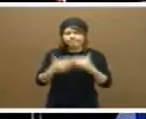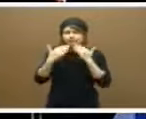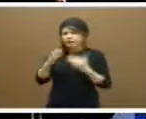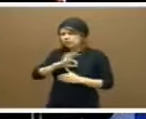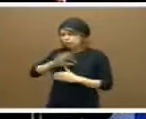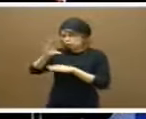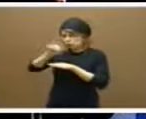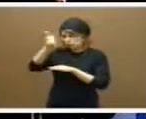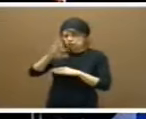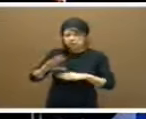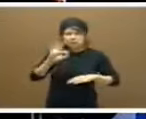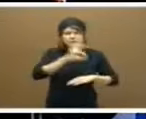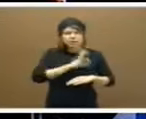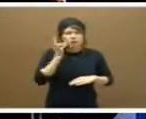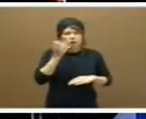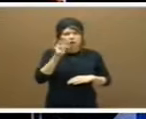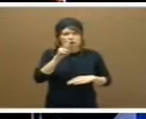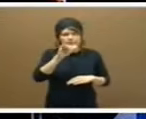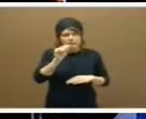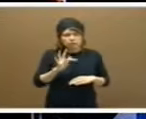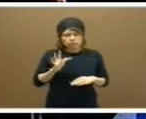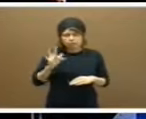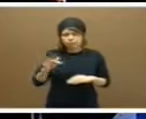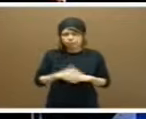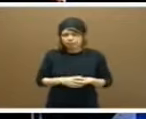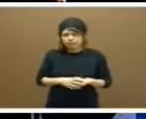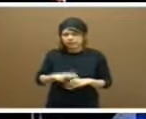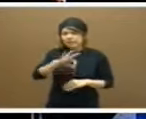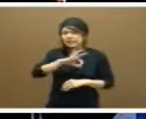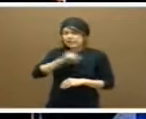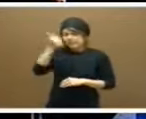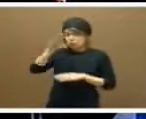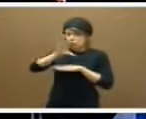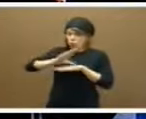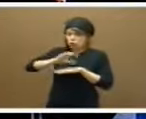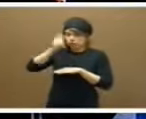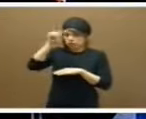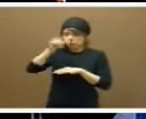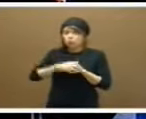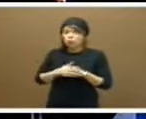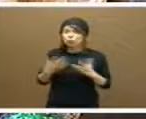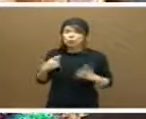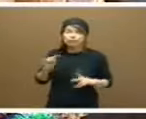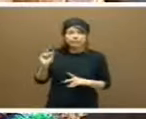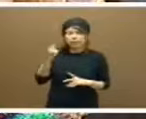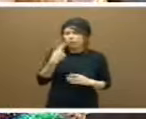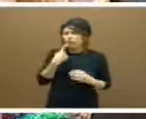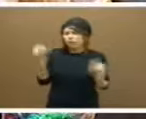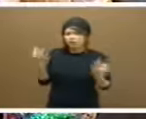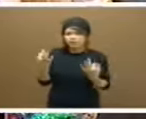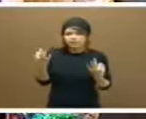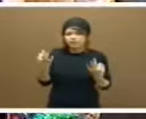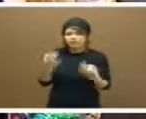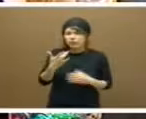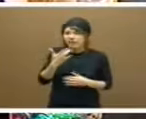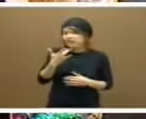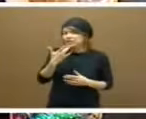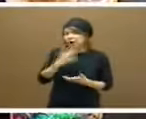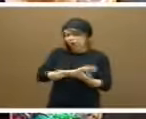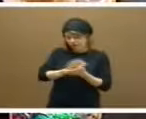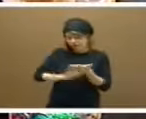Gracias, señor consejero. Señora Ávila, tiene la palabra. Señor consejero, en primer lugar, decirle que si existe